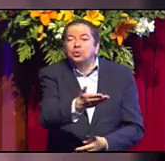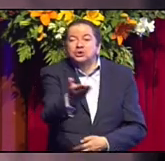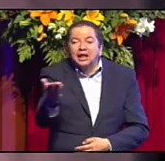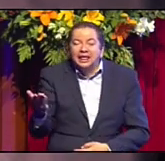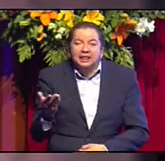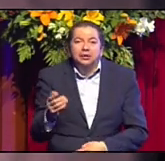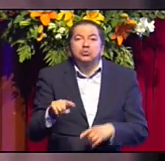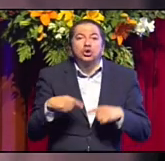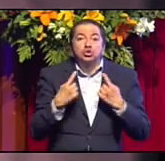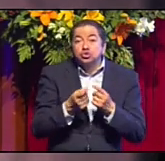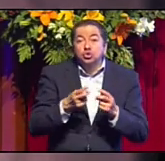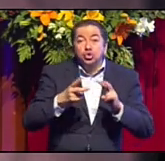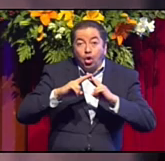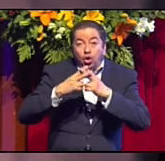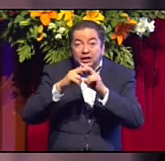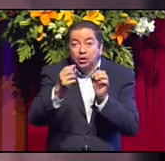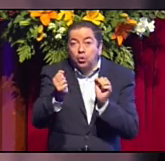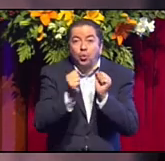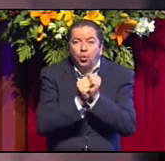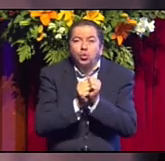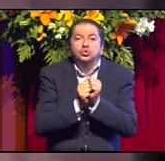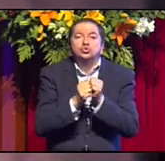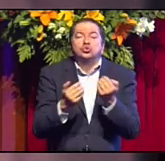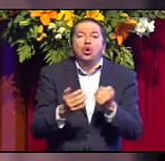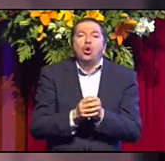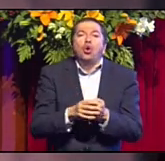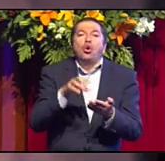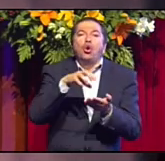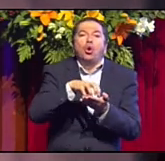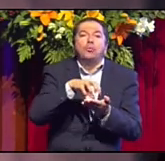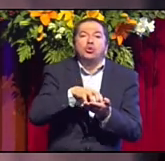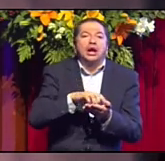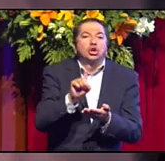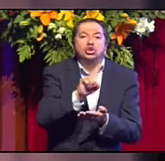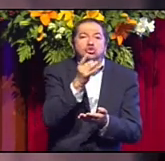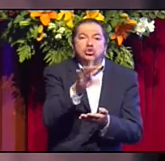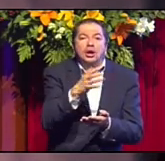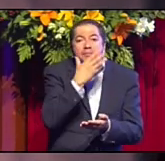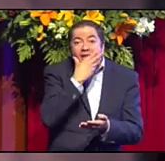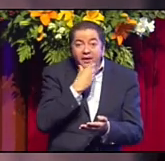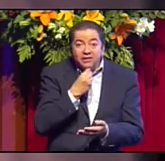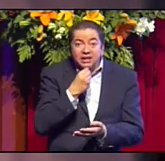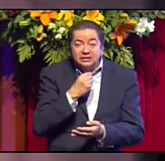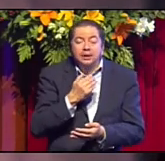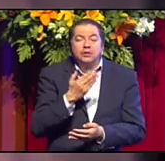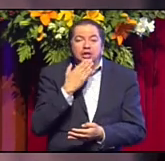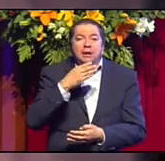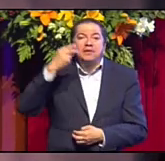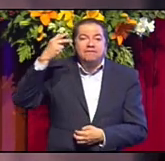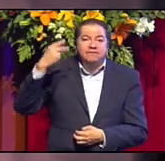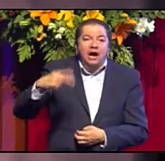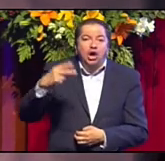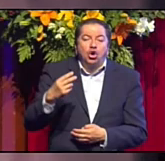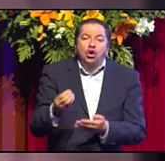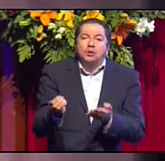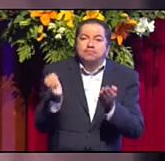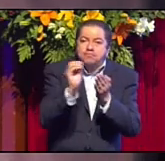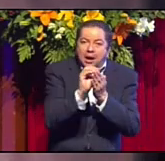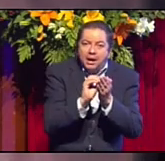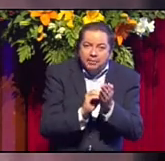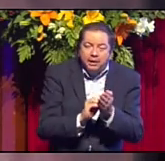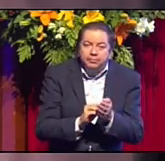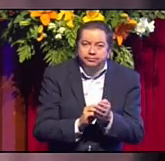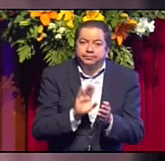Y porque hemos construido juntos una comuna de no solo belleza, de muchos valores agregados. Y hago